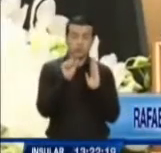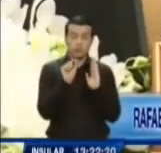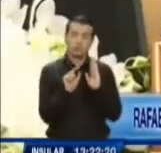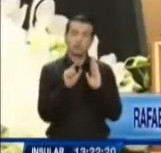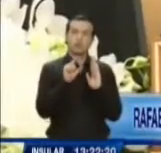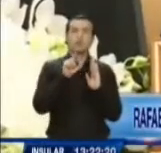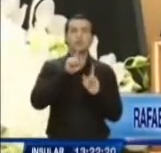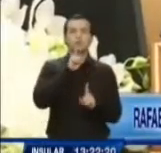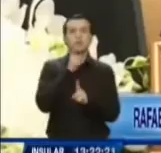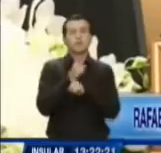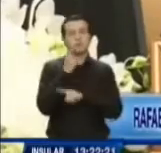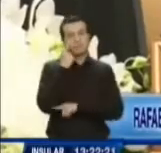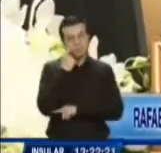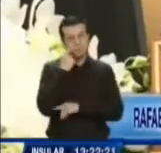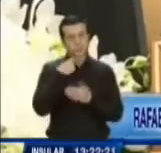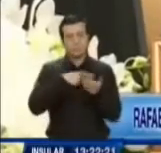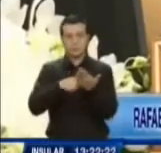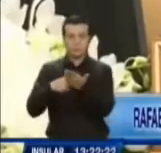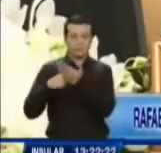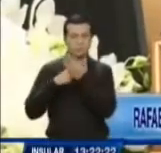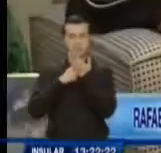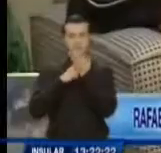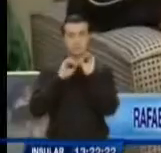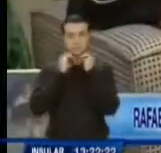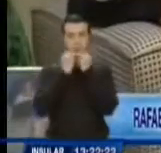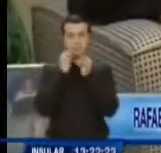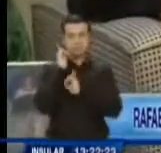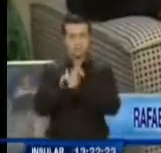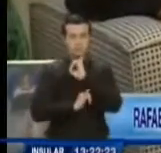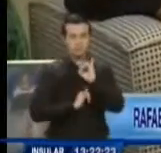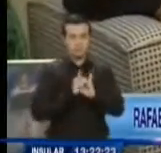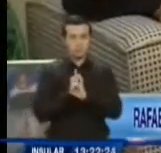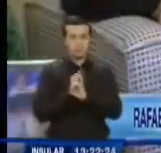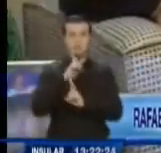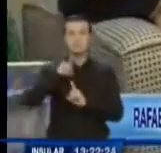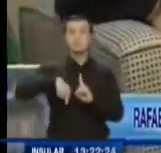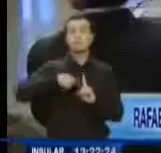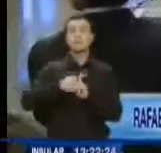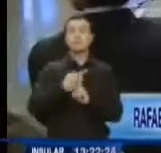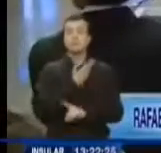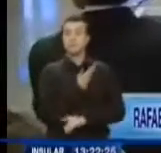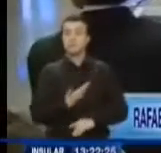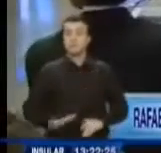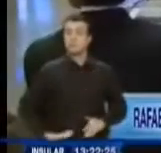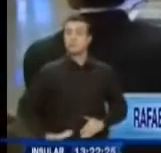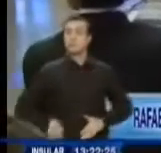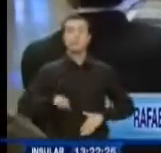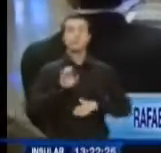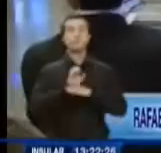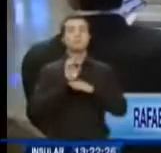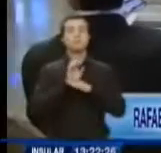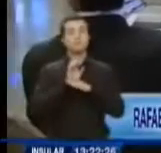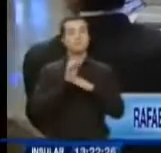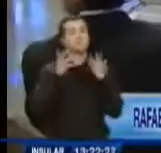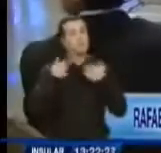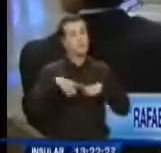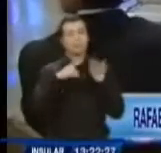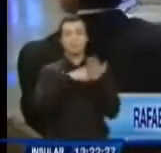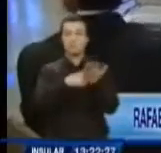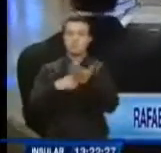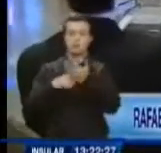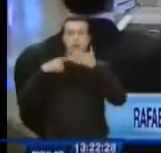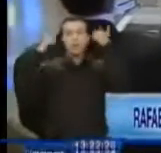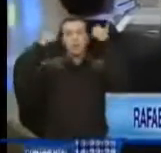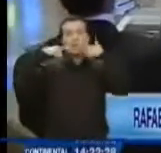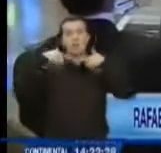será analizada por los integrantes del organismo internacional adicionalmente el primer mandatario ecuatoriano mantuvo reuniones con el